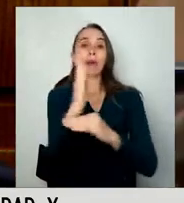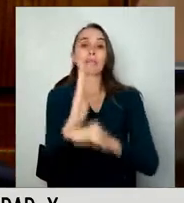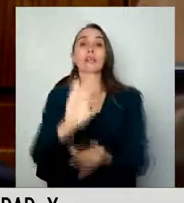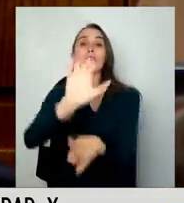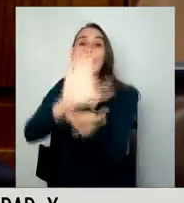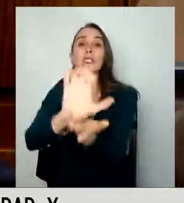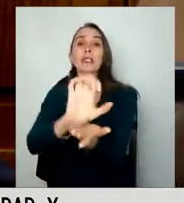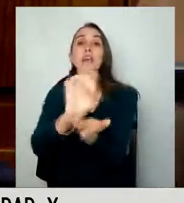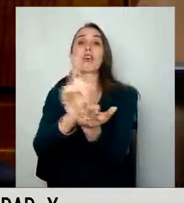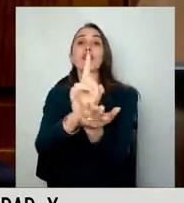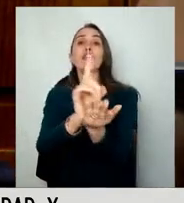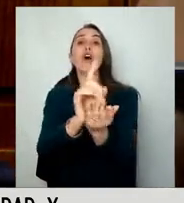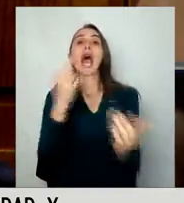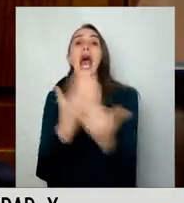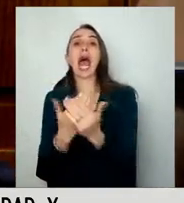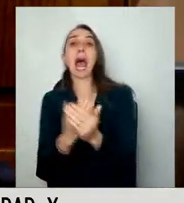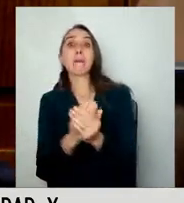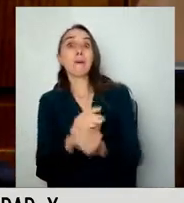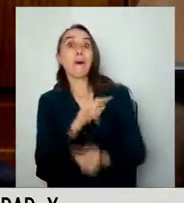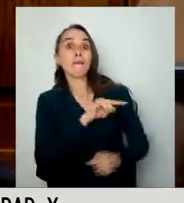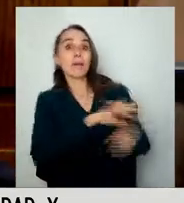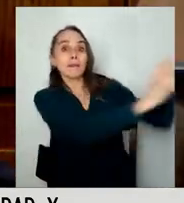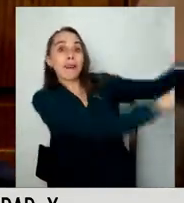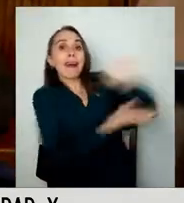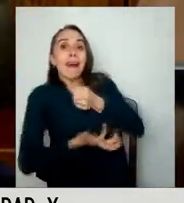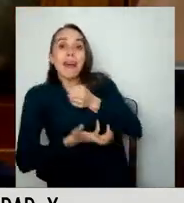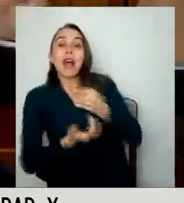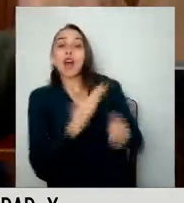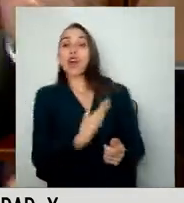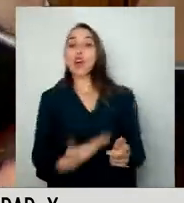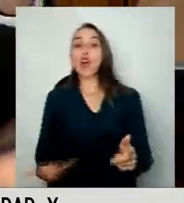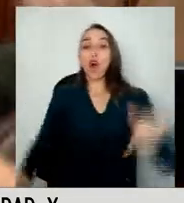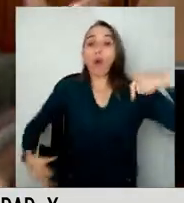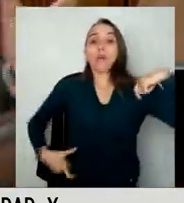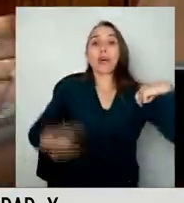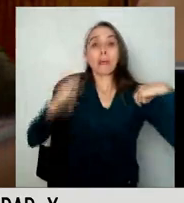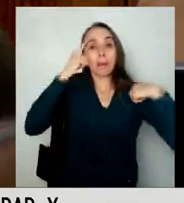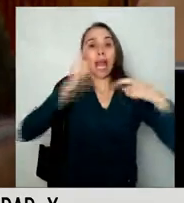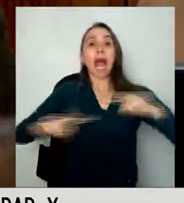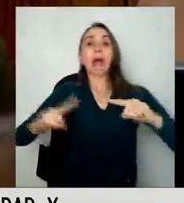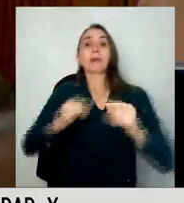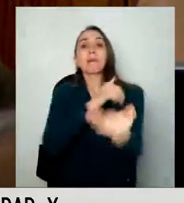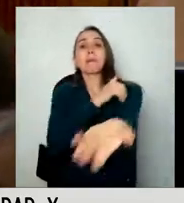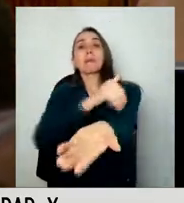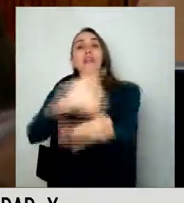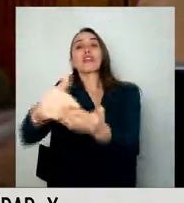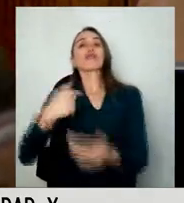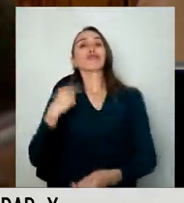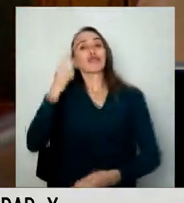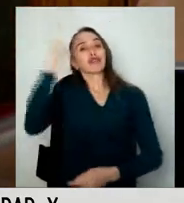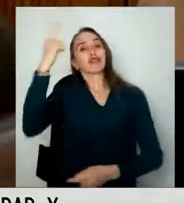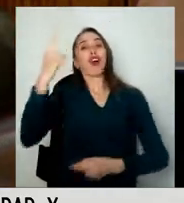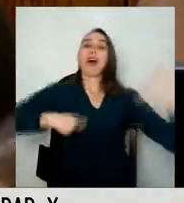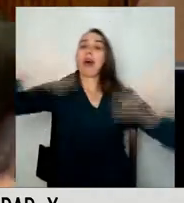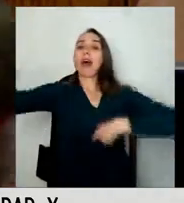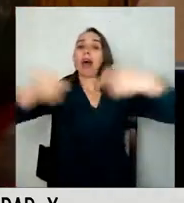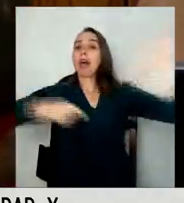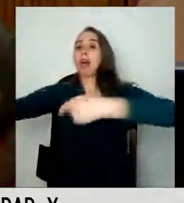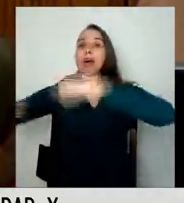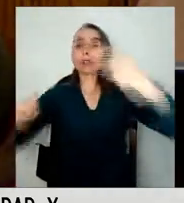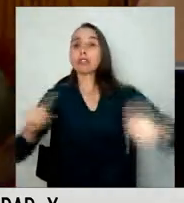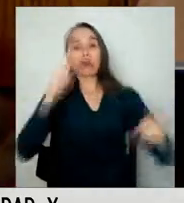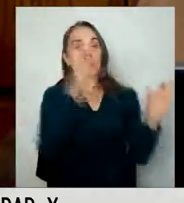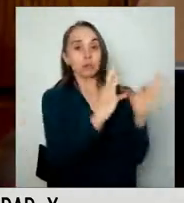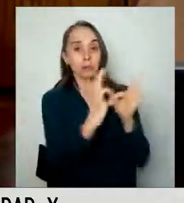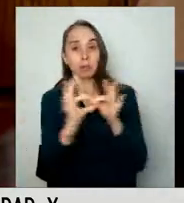considerado un botín y que los que lleve al gobierno no lo perciban como una administración de grandes recursos A discreción sino que siga con la lógica de llegar los